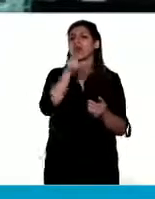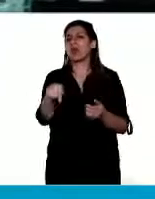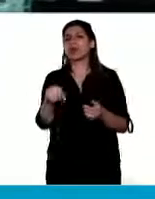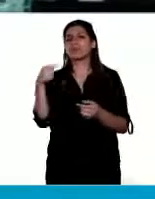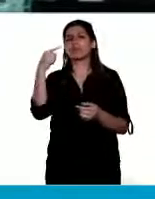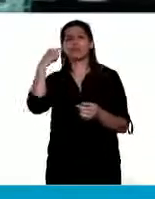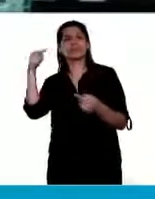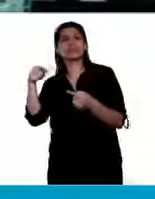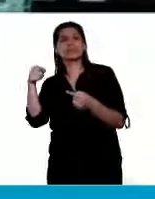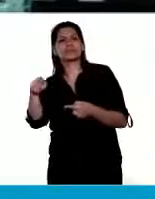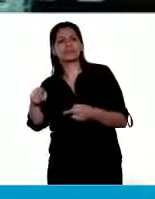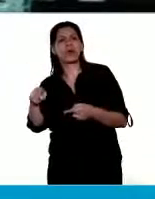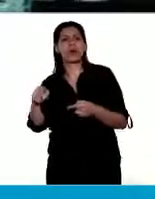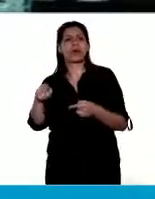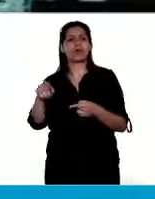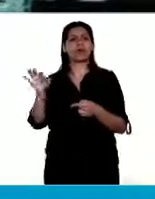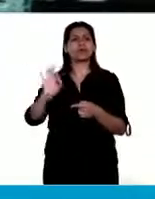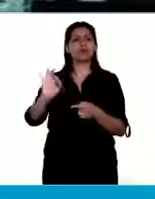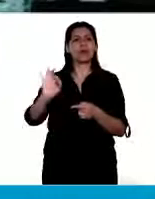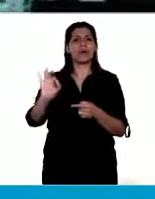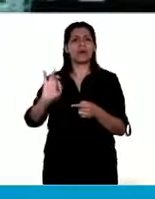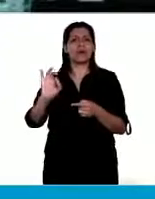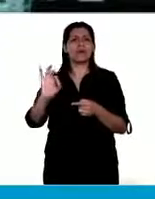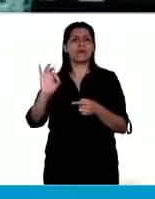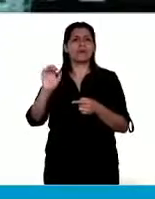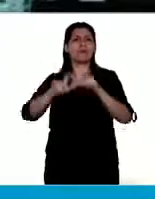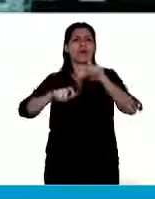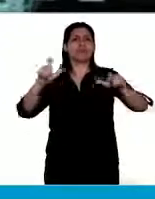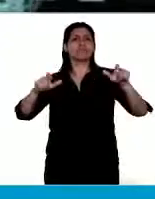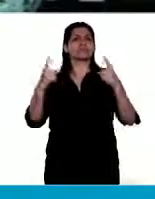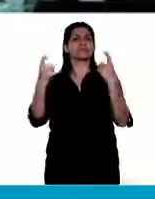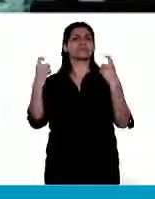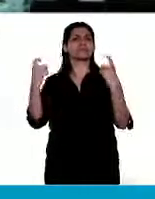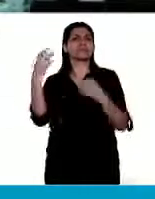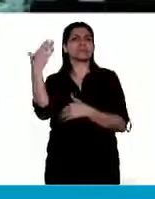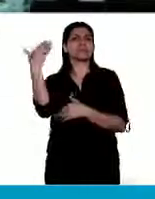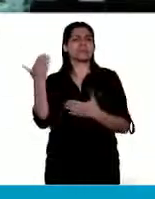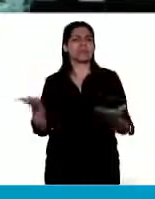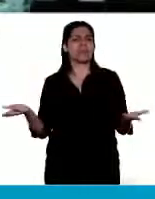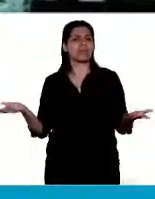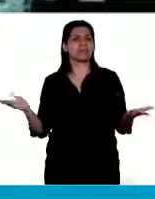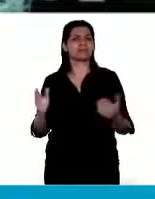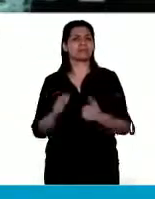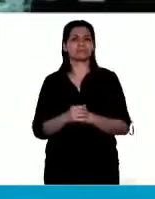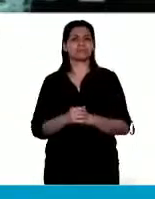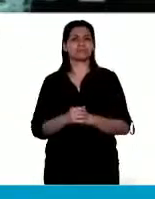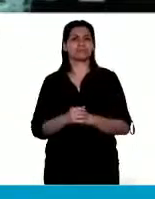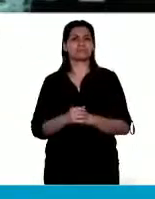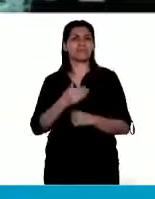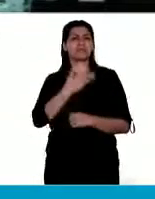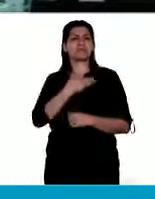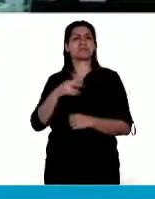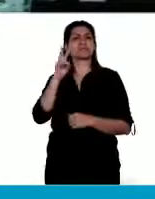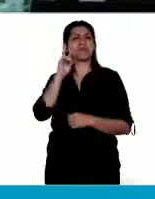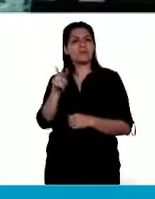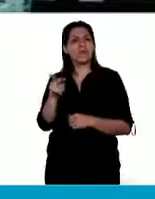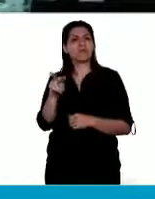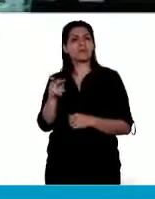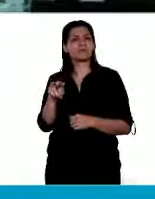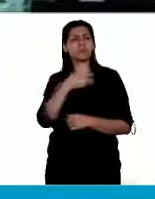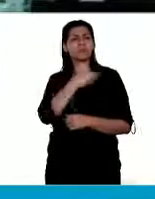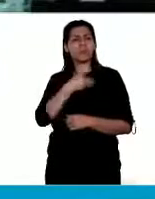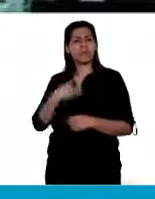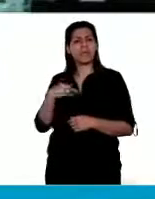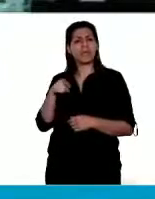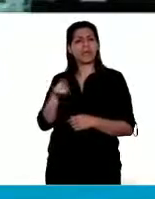las necesidades populares. Señor presidente, nosotros vemos un gobierno que en muchos de